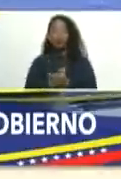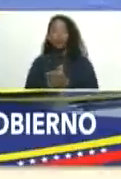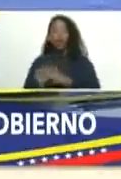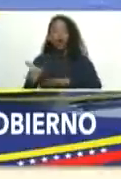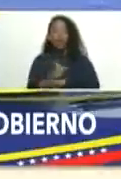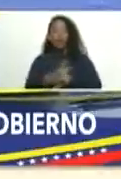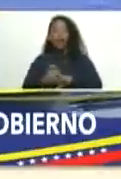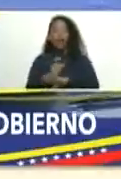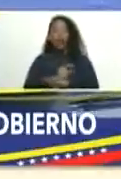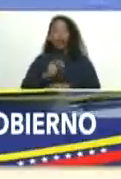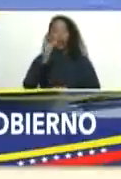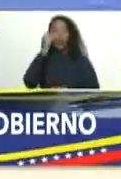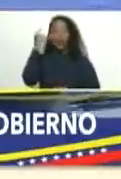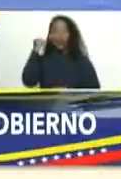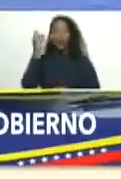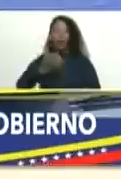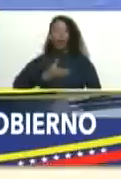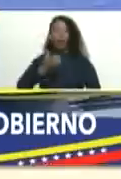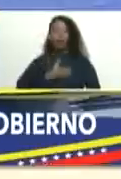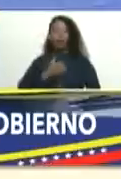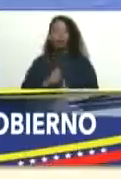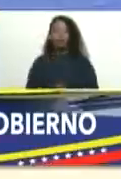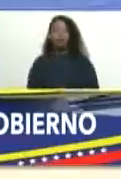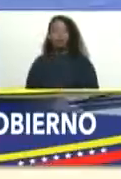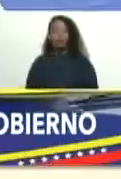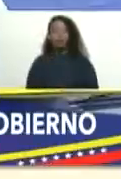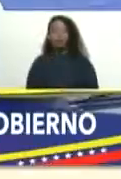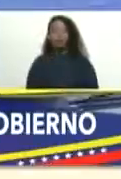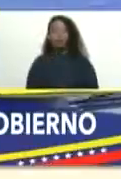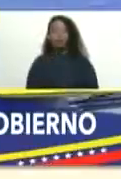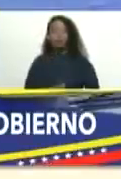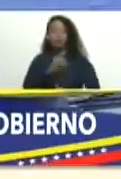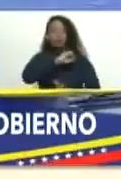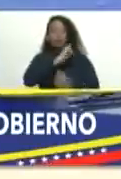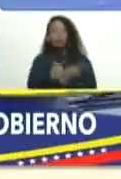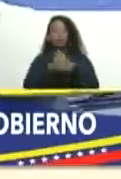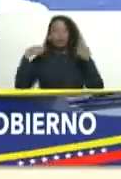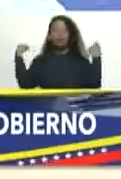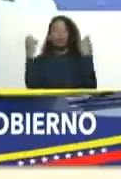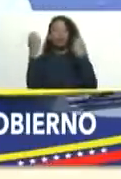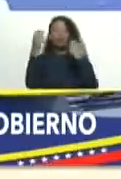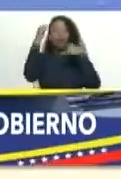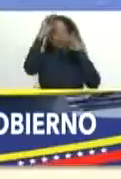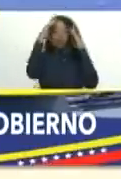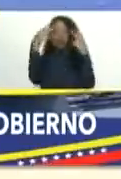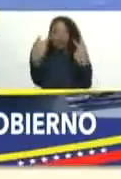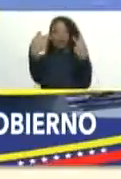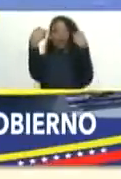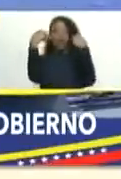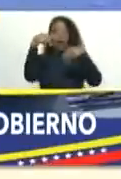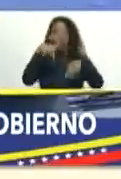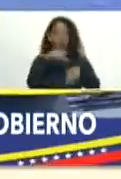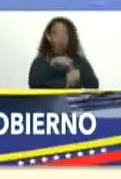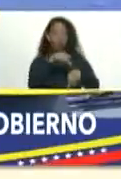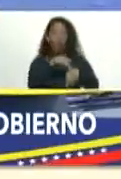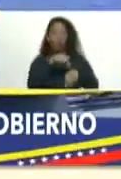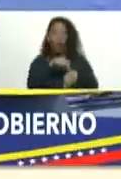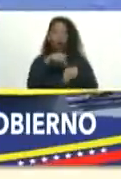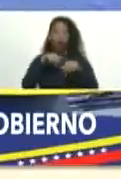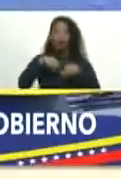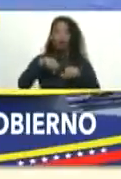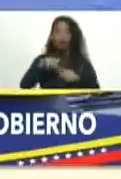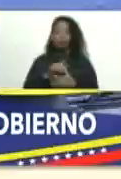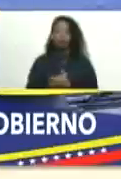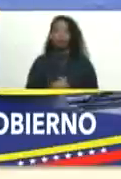gobernadores, gobernadoras, alcaldes, alcaldesas, al poder popular que nos escucha, a la gente que nos ve y nos escucha